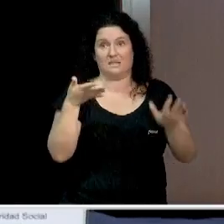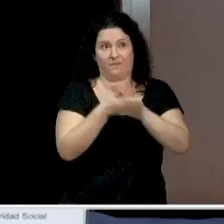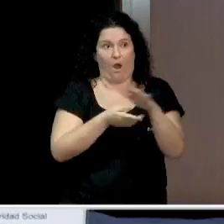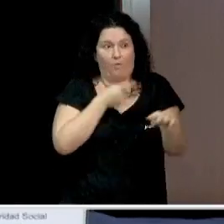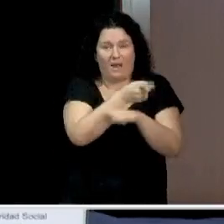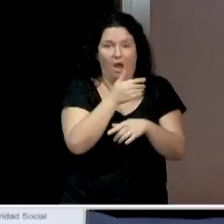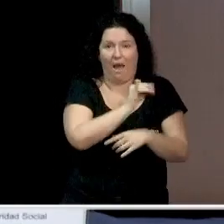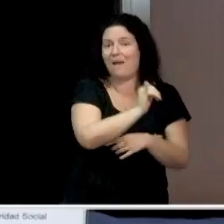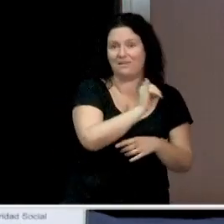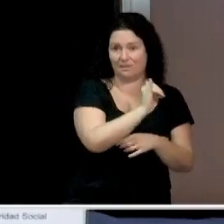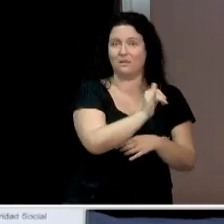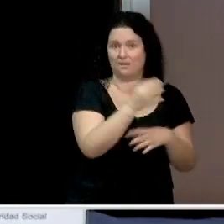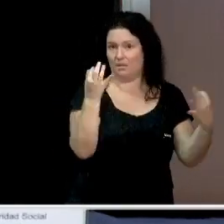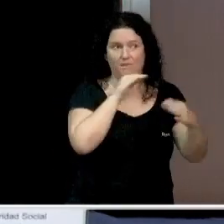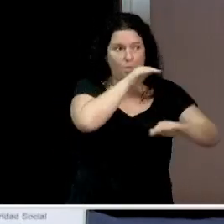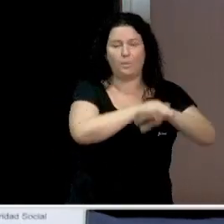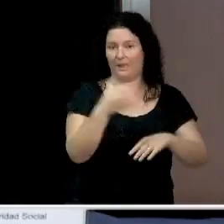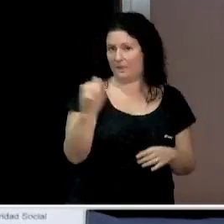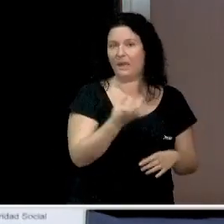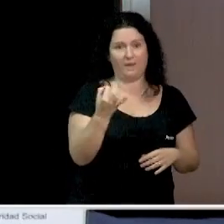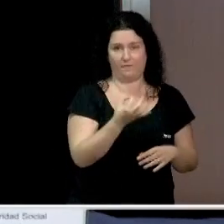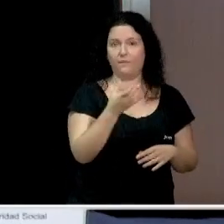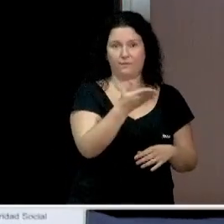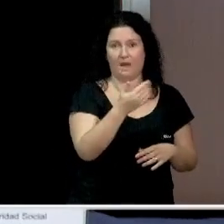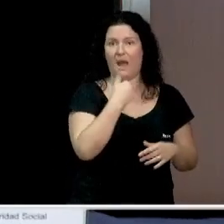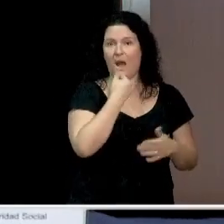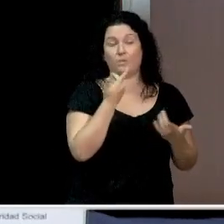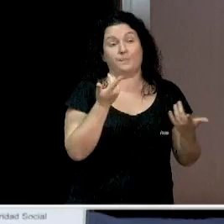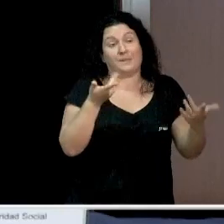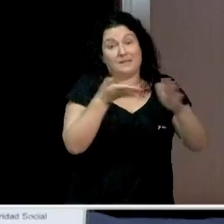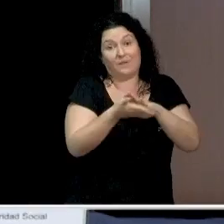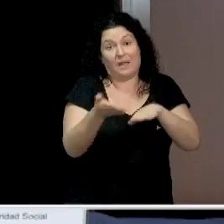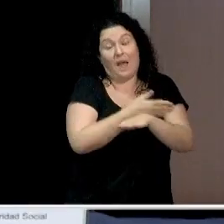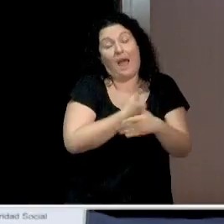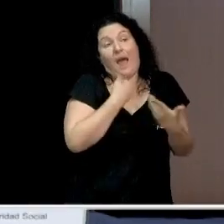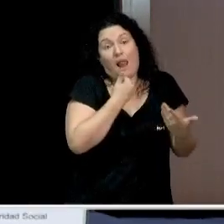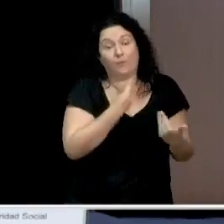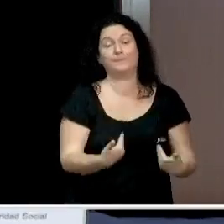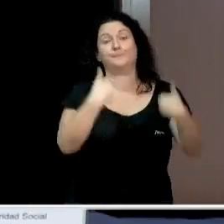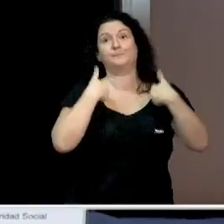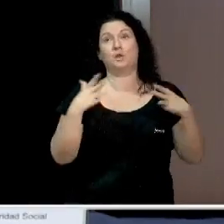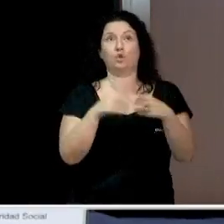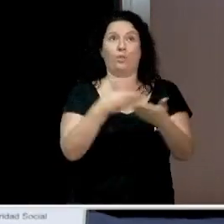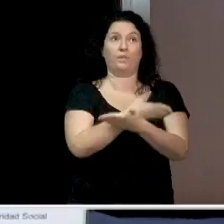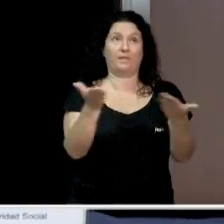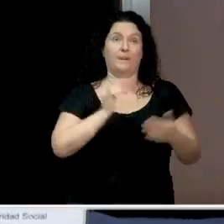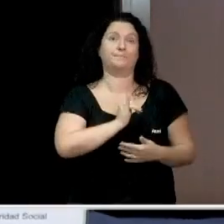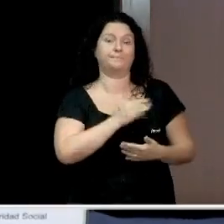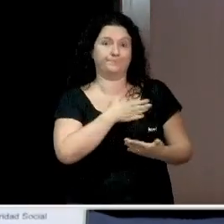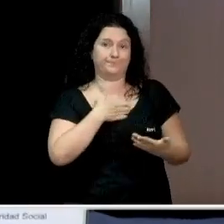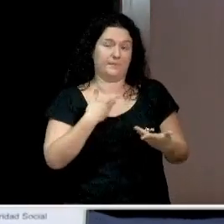obligaciones jurídicas cuyo cumplimiento pasa por una actitud socialmente responsable. Y cuidado. Cuidado con el